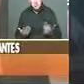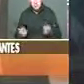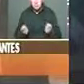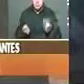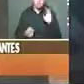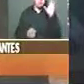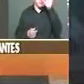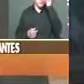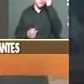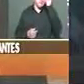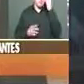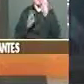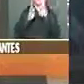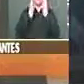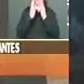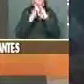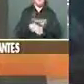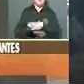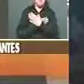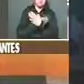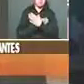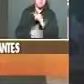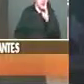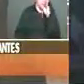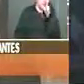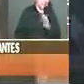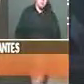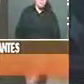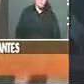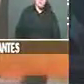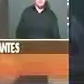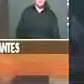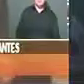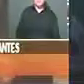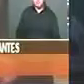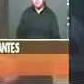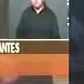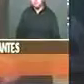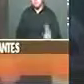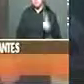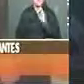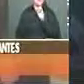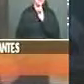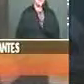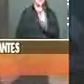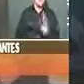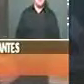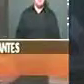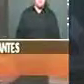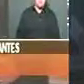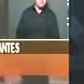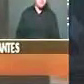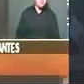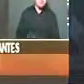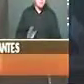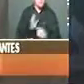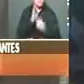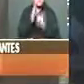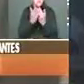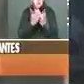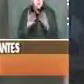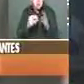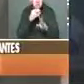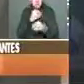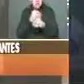los países y de estar en el Congreso de la República, ¿no? Pero si hubo, y esto digamos que para presentar un